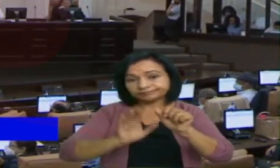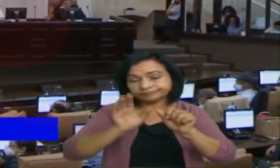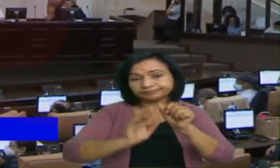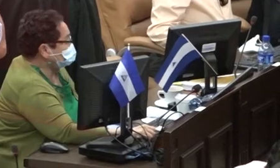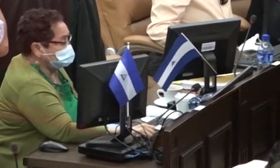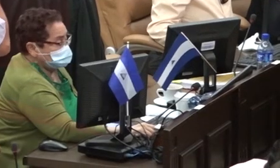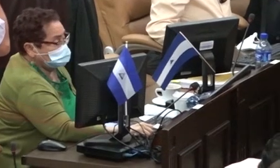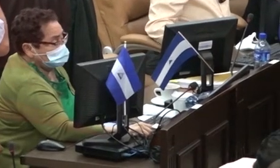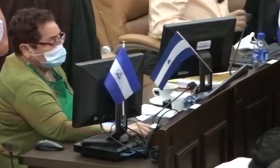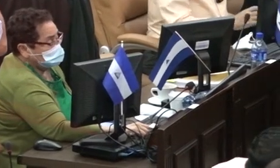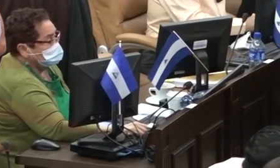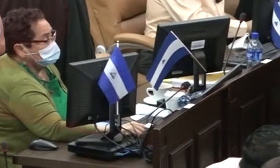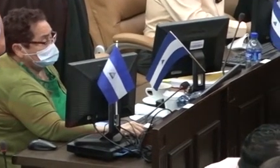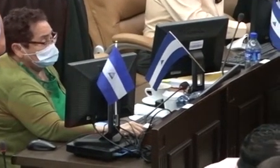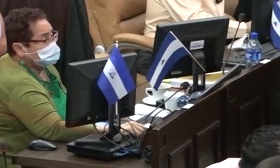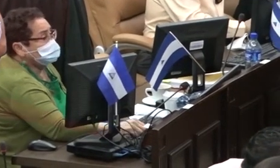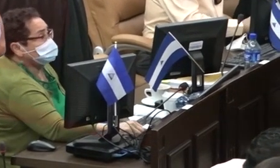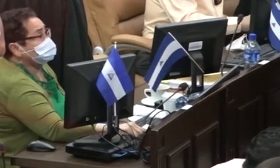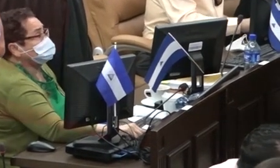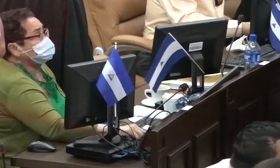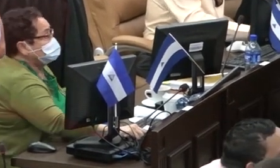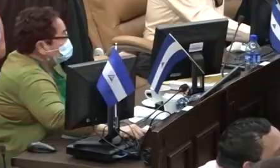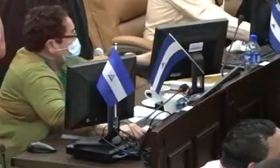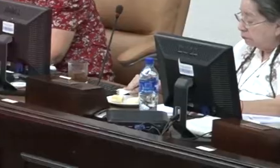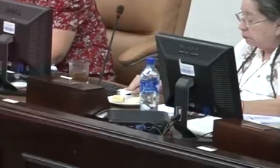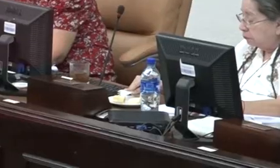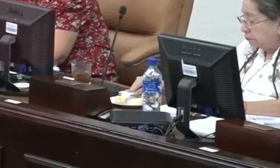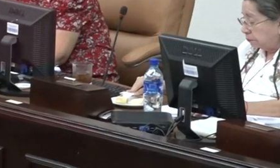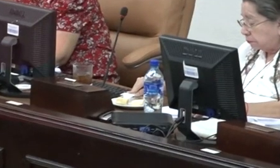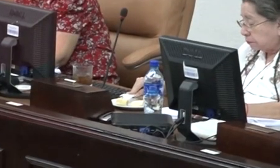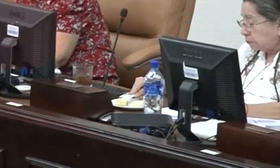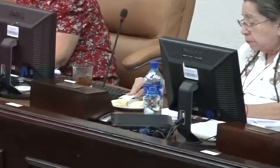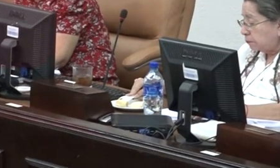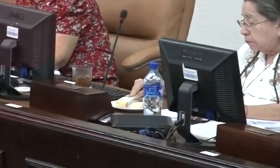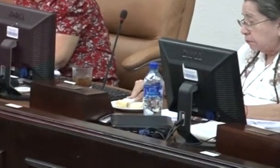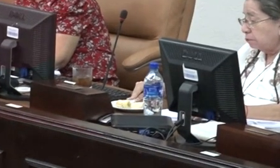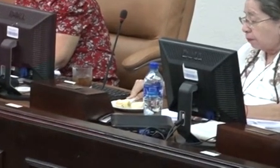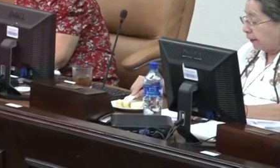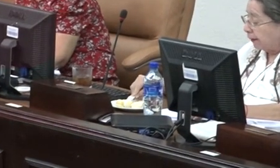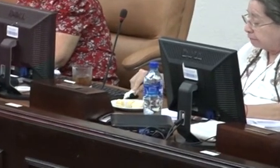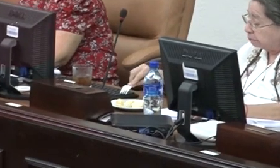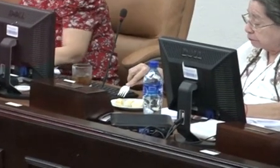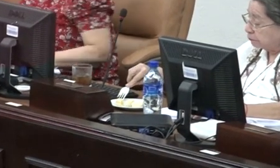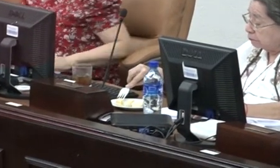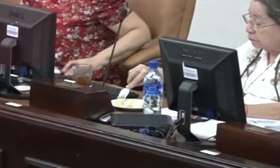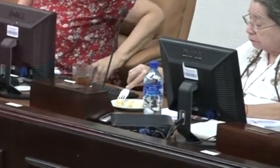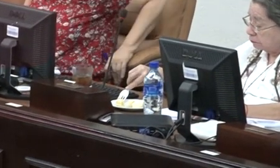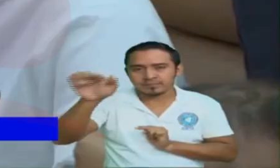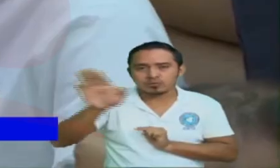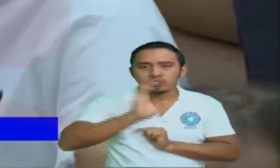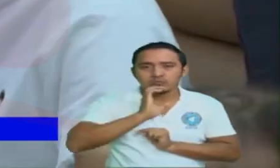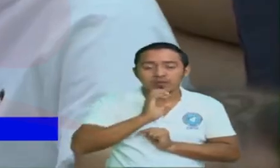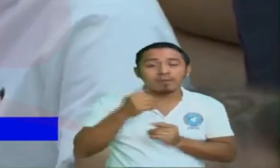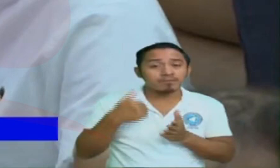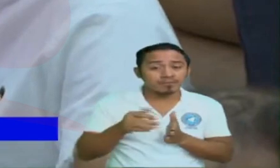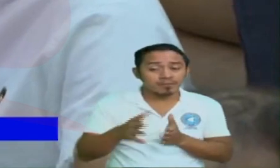rehabilitación social al momento de finalizar la condena. Genio, que como ya dijimos antes, emana de las normas